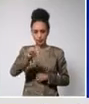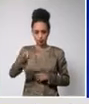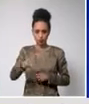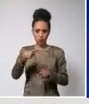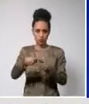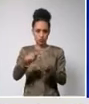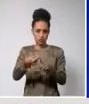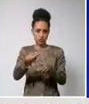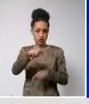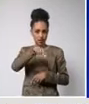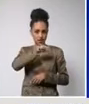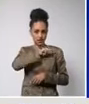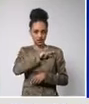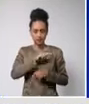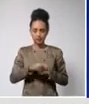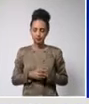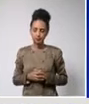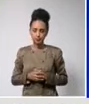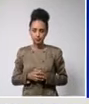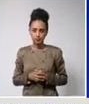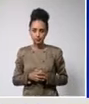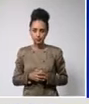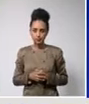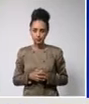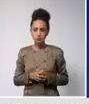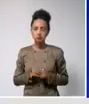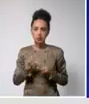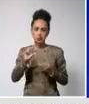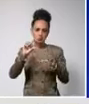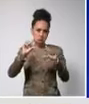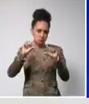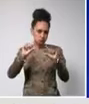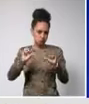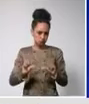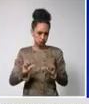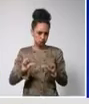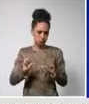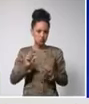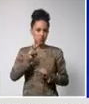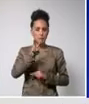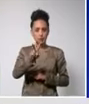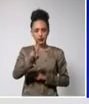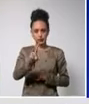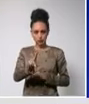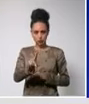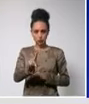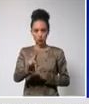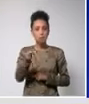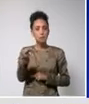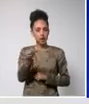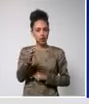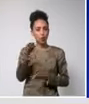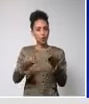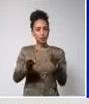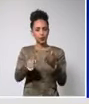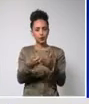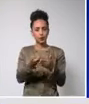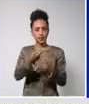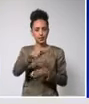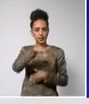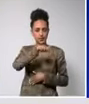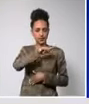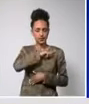ayer, pudiéramos decir que con una reducción de 21 en comparación con la jornada anterior